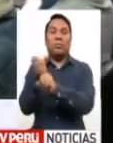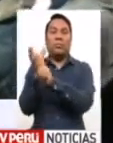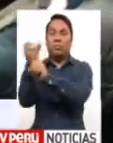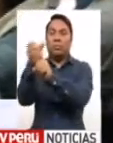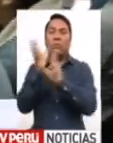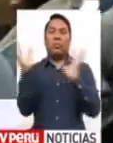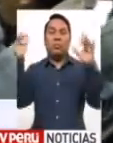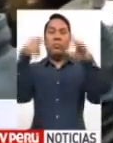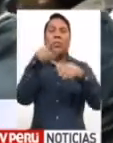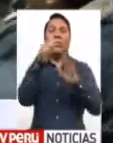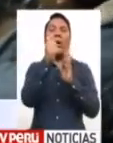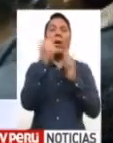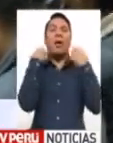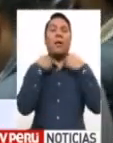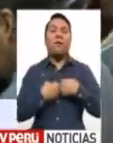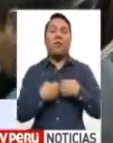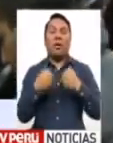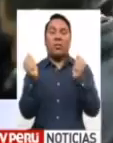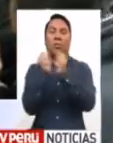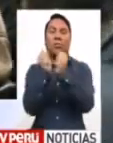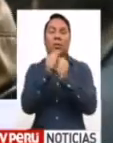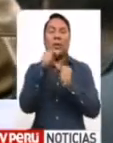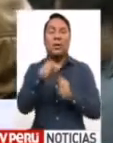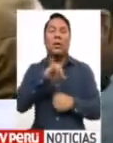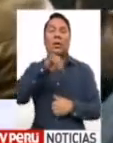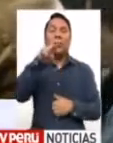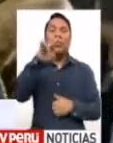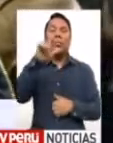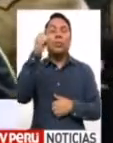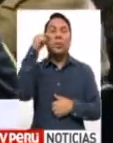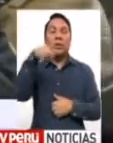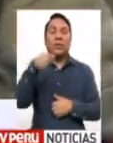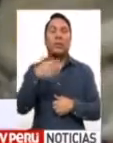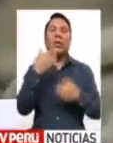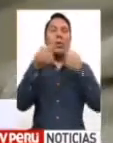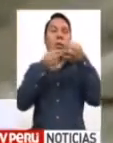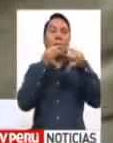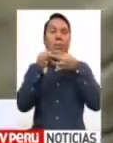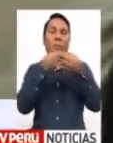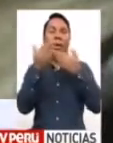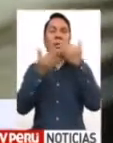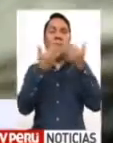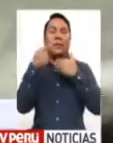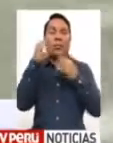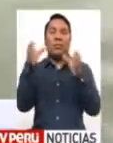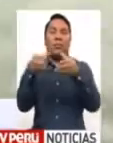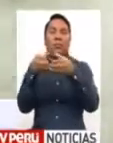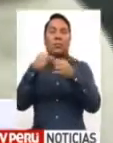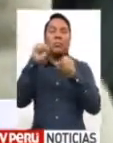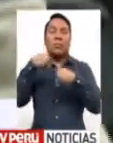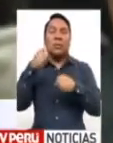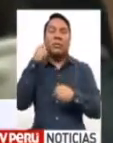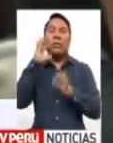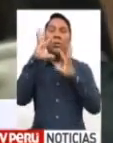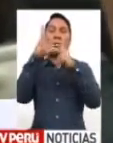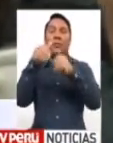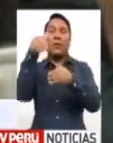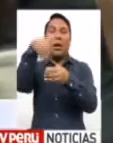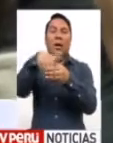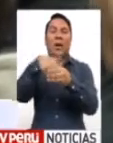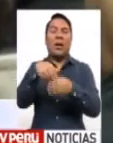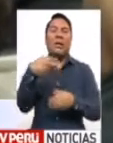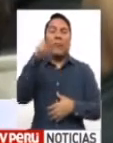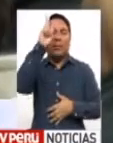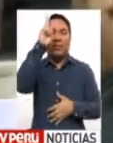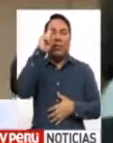abogados. El fiscal Lucio Salirrosas reveló el alto poder de organización. En Iquitos pretendían robar el Banco de la Nación de una